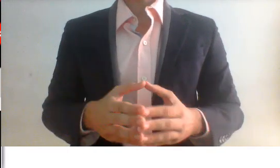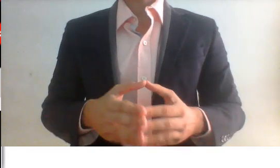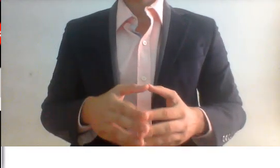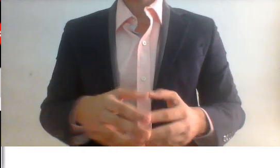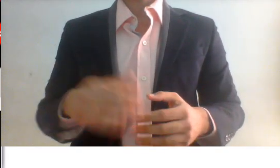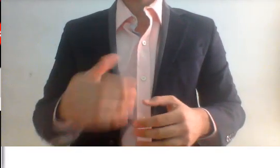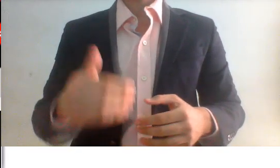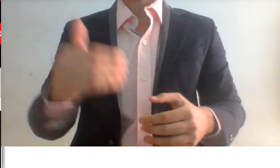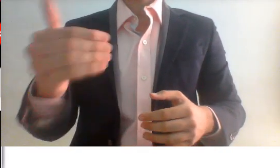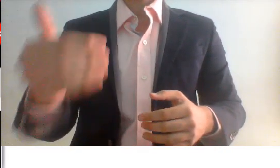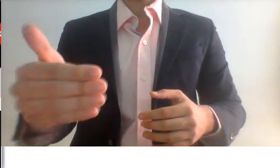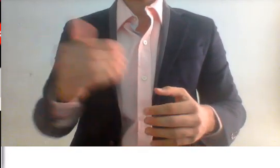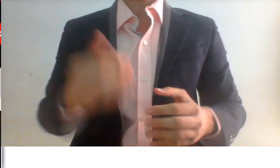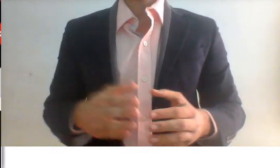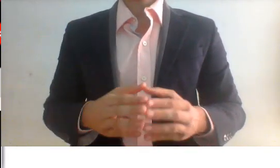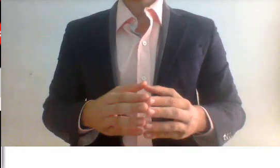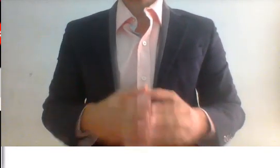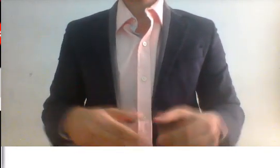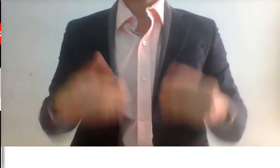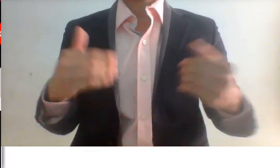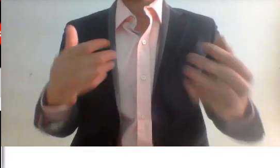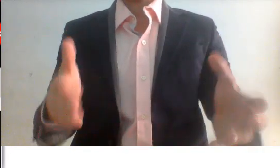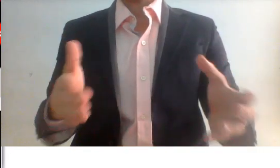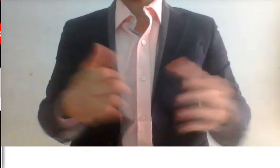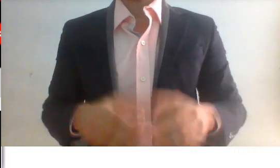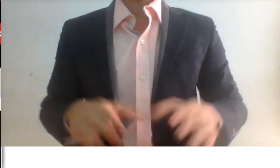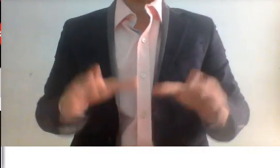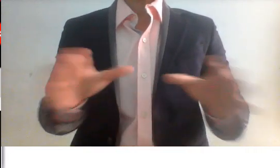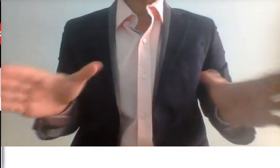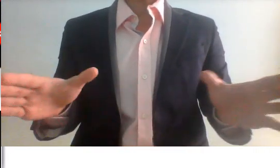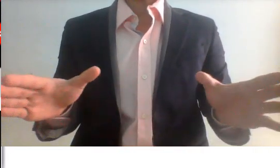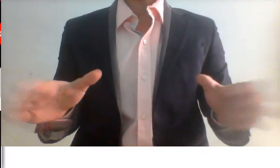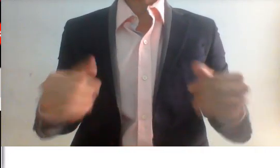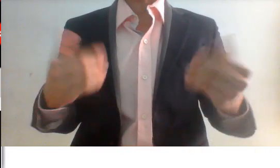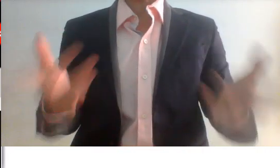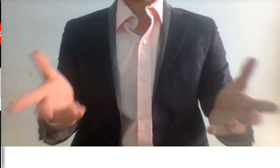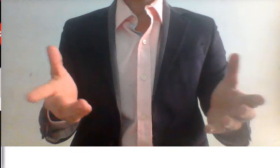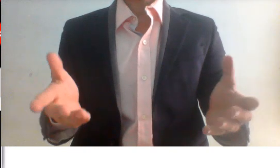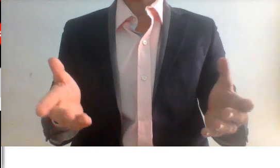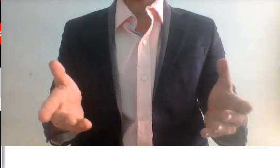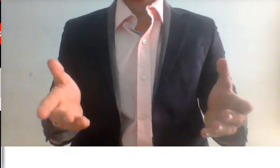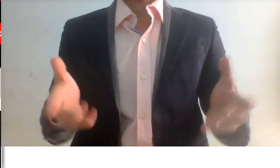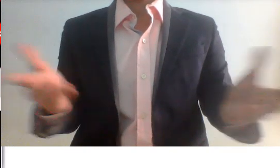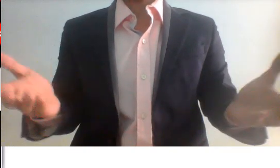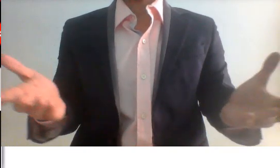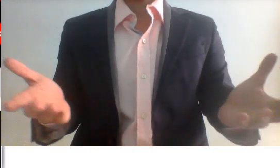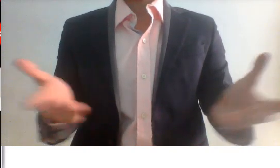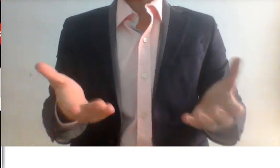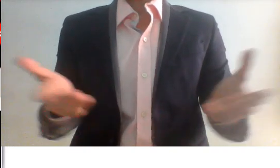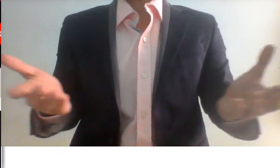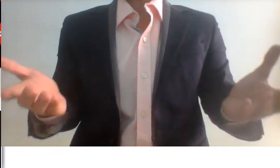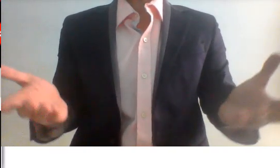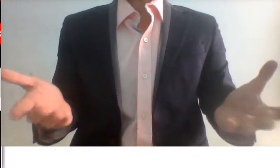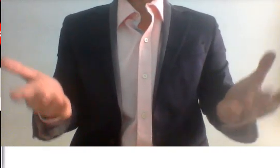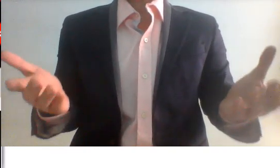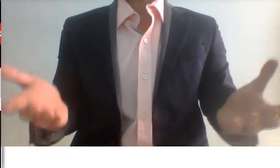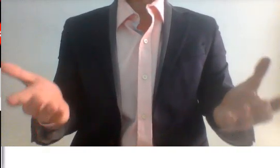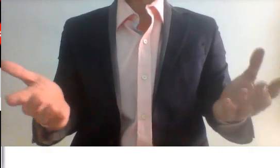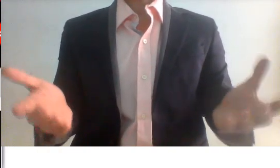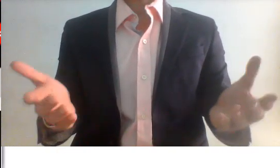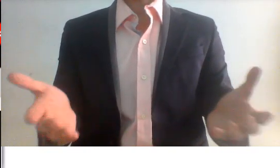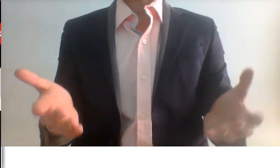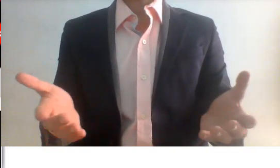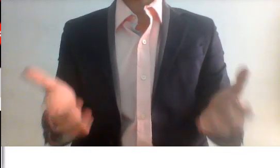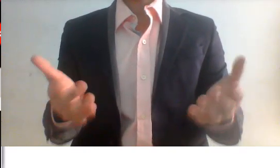de cosas les acaba de dar, como se suele decir en mi país, en la madre. Así de sencillo, así de simple. ¿Por qué? Porque no podemos permitir